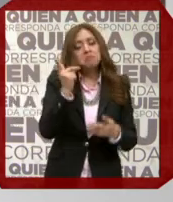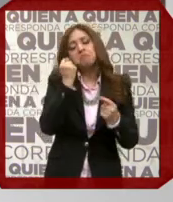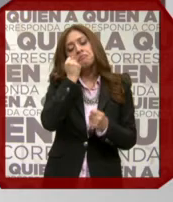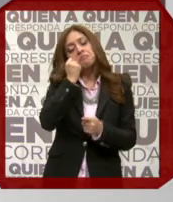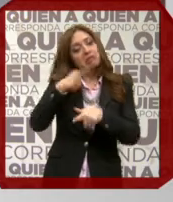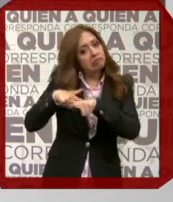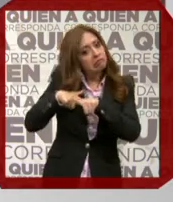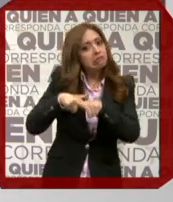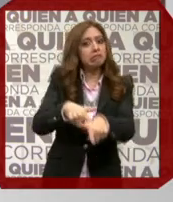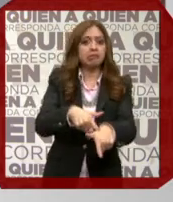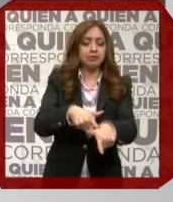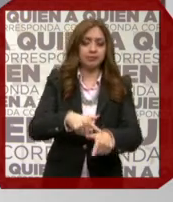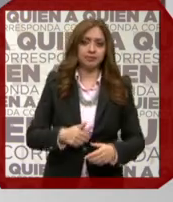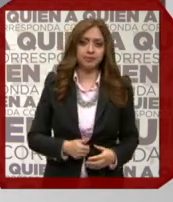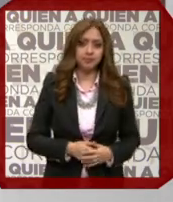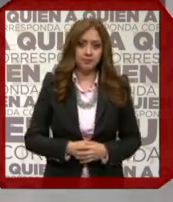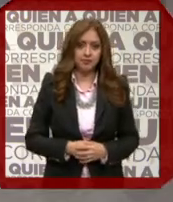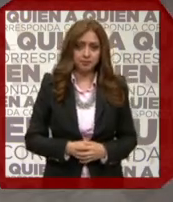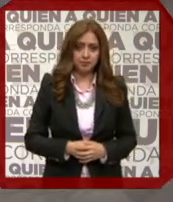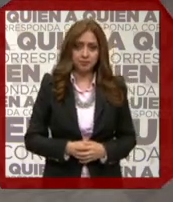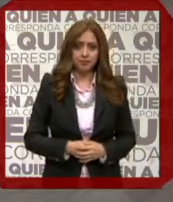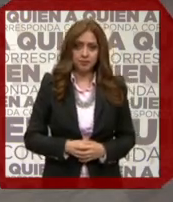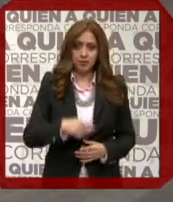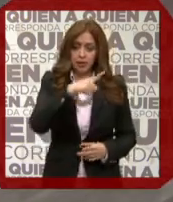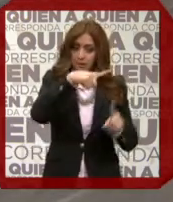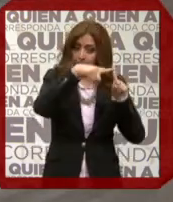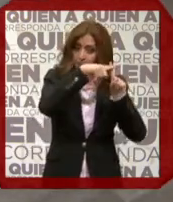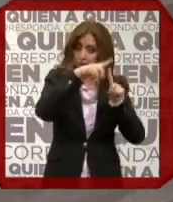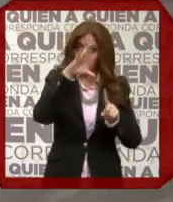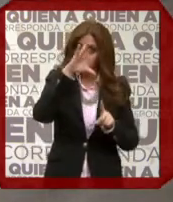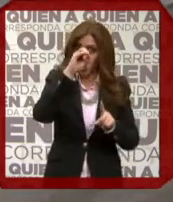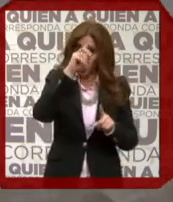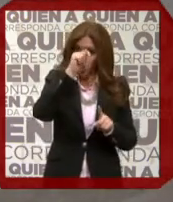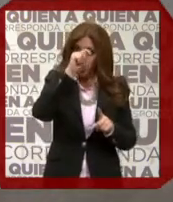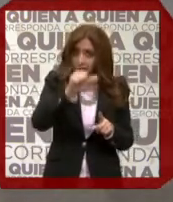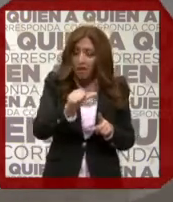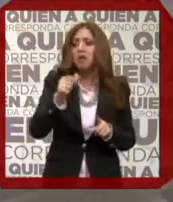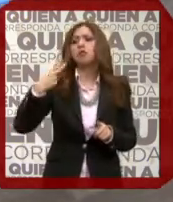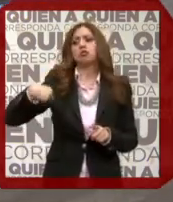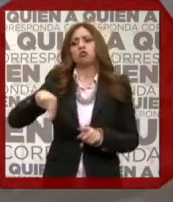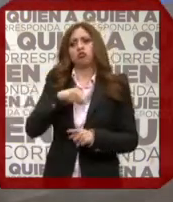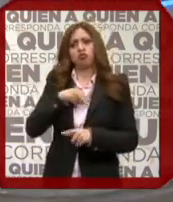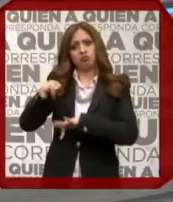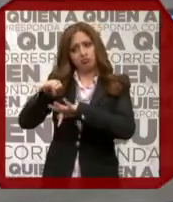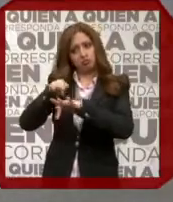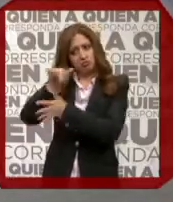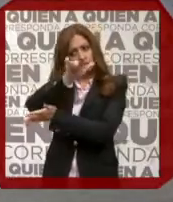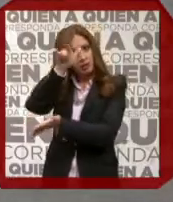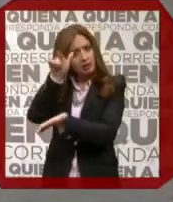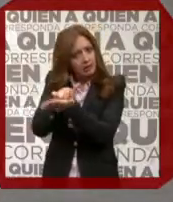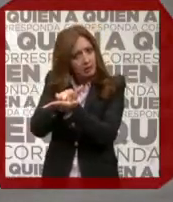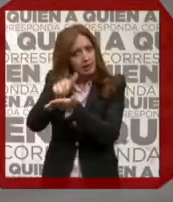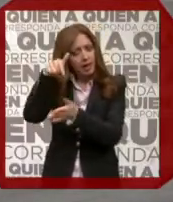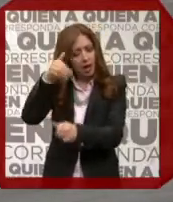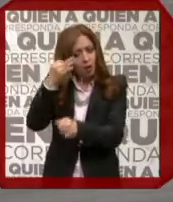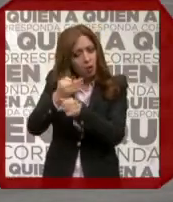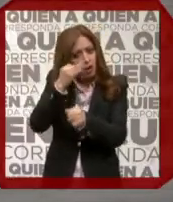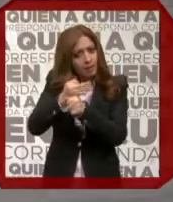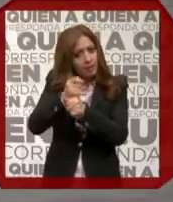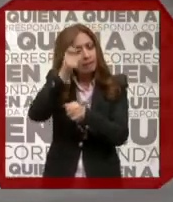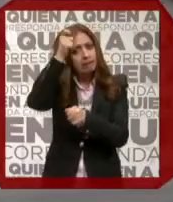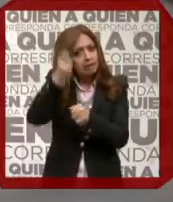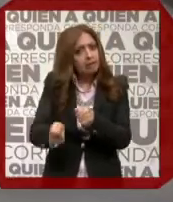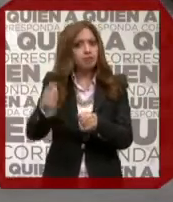proceda está se está mascota está haciendo uso de todas las herramientas legales disponibles de acuerdo a la legislación local vigente con objeto de que